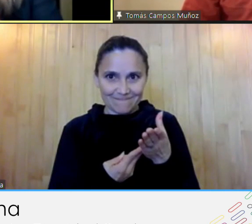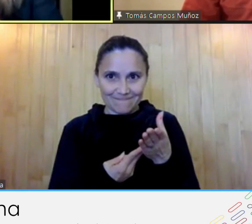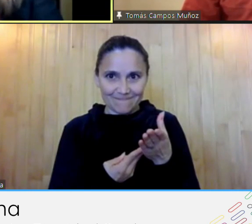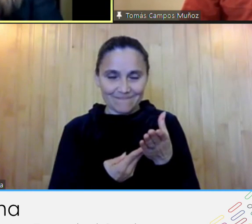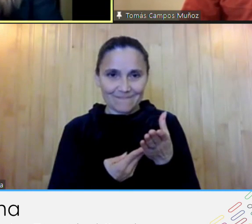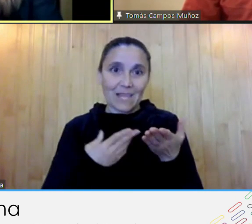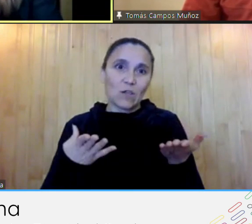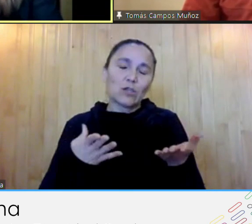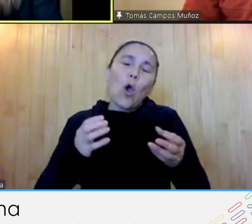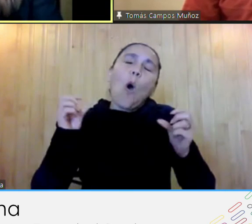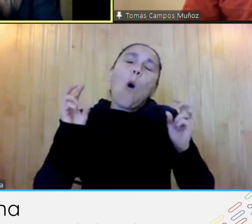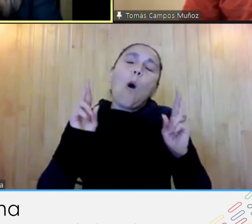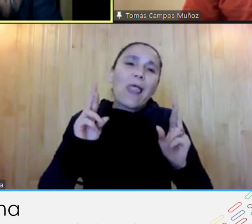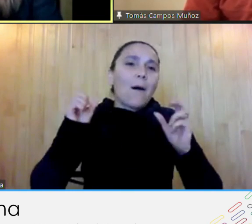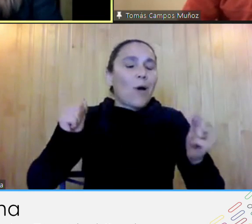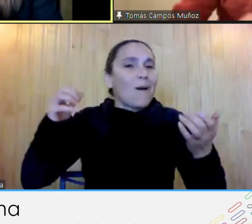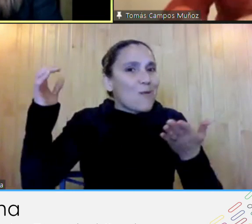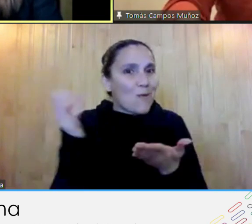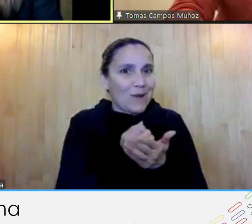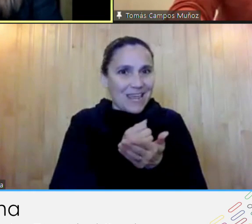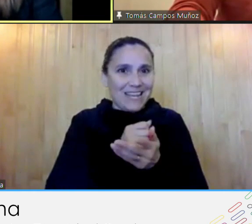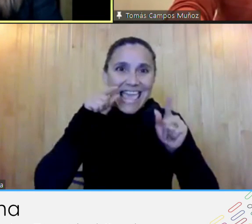grandes cambios.